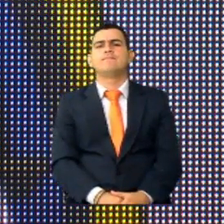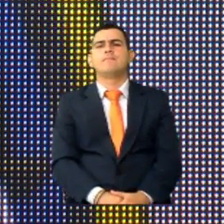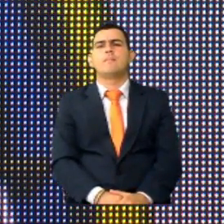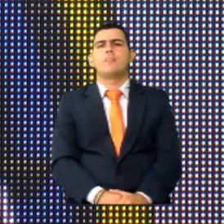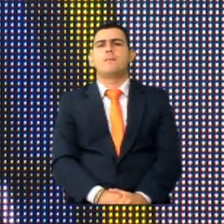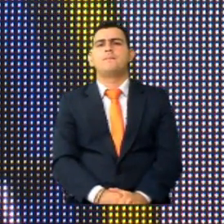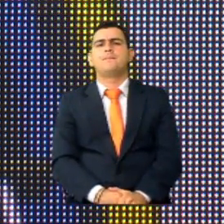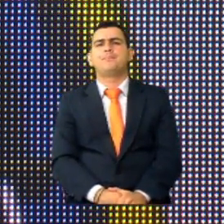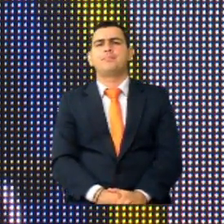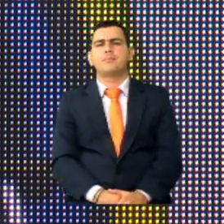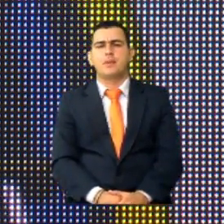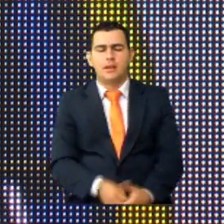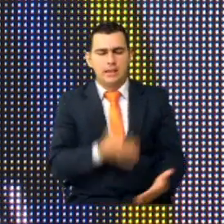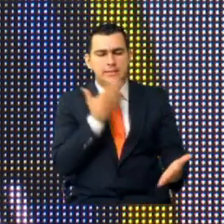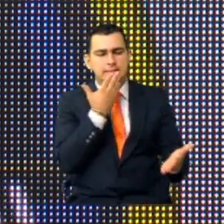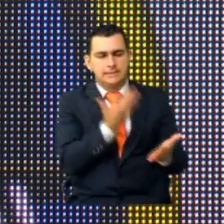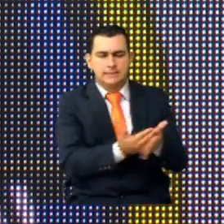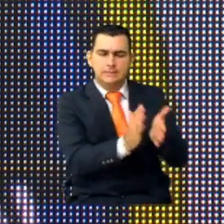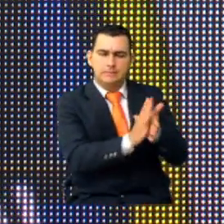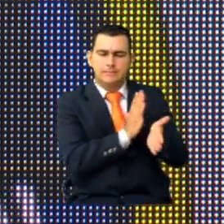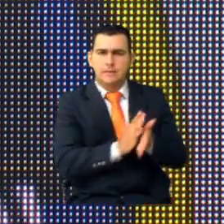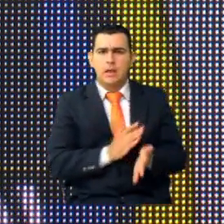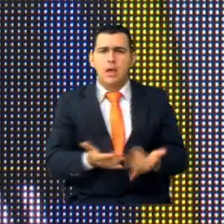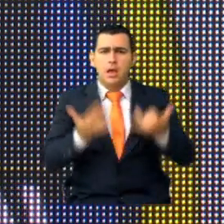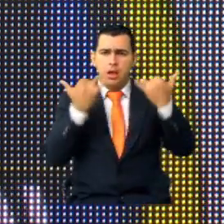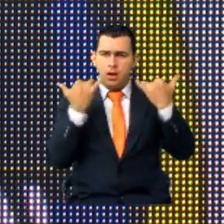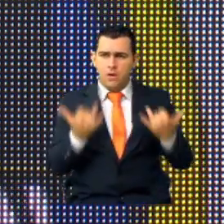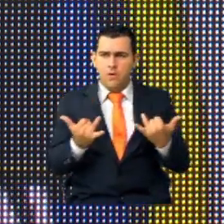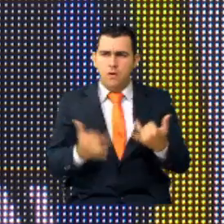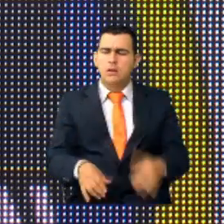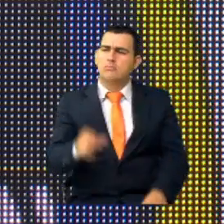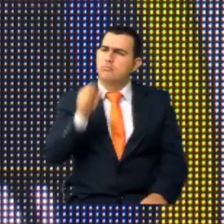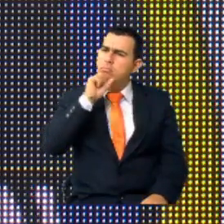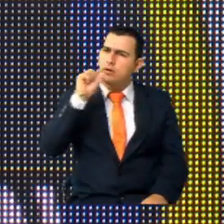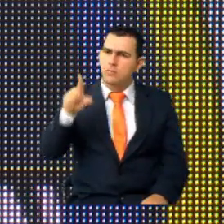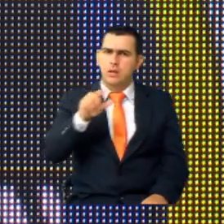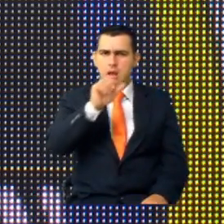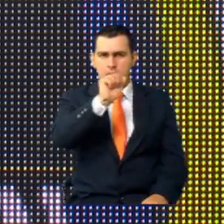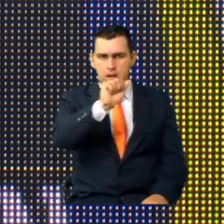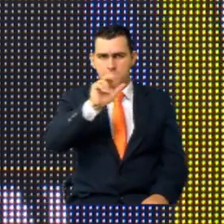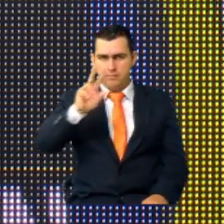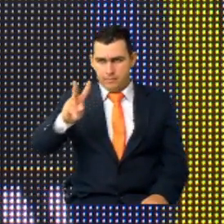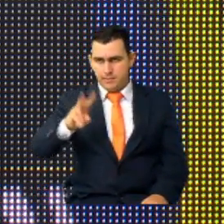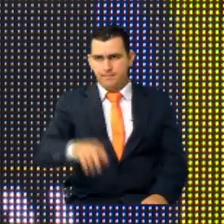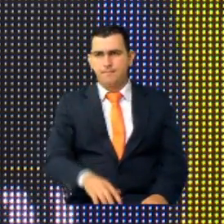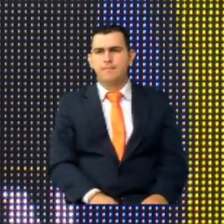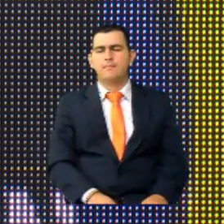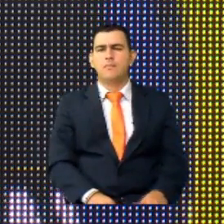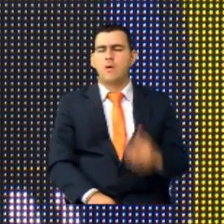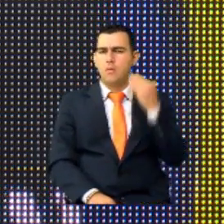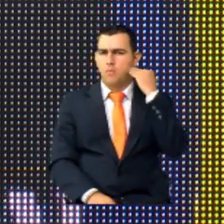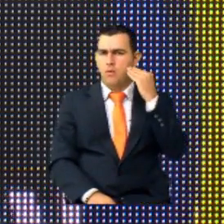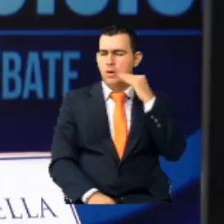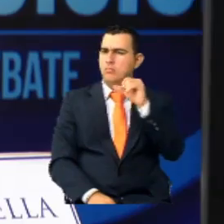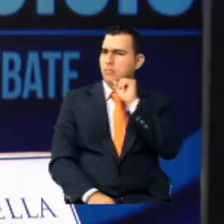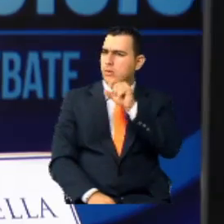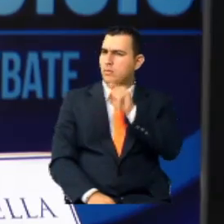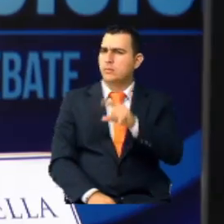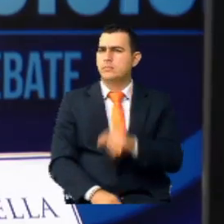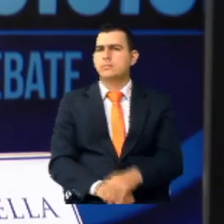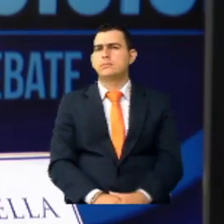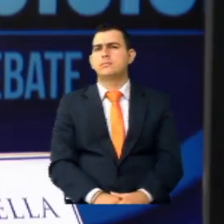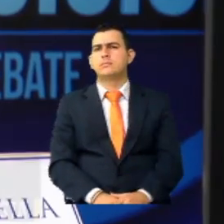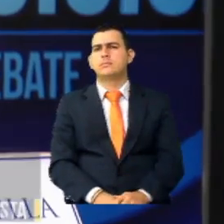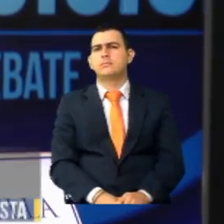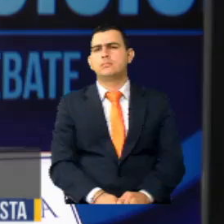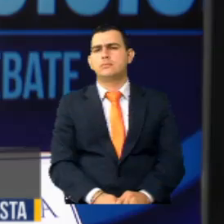candidato, por su intervención. Es momento para que responda el candidato Álvaro Pérez a la pregunta que le formula la periodista Mónica Arcella. Bueno,